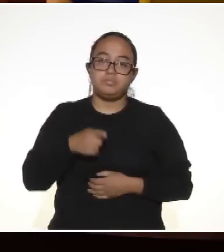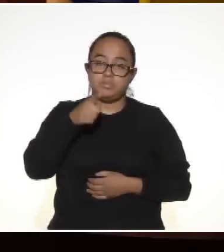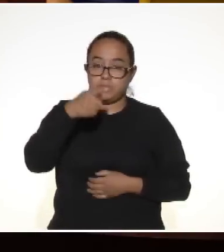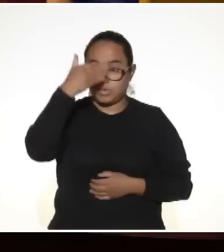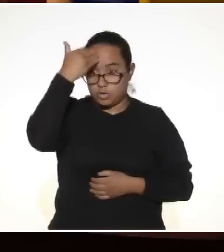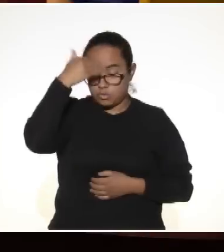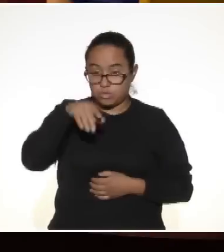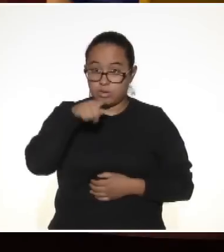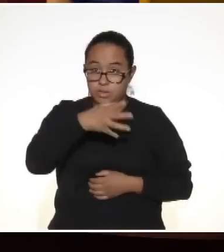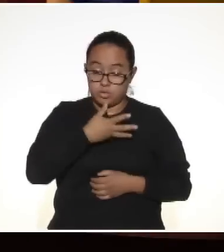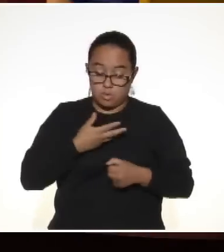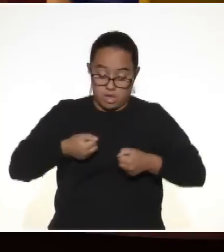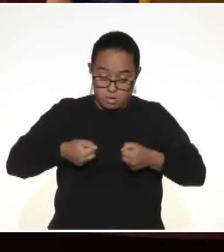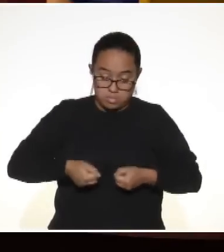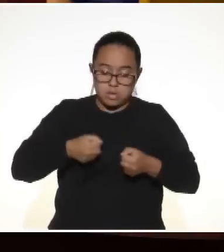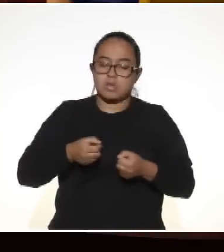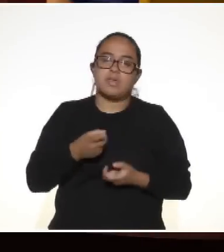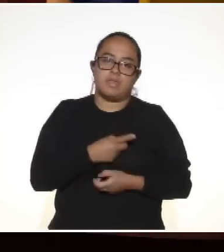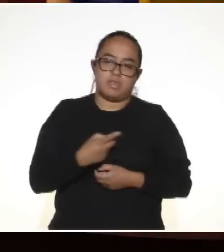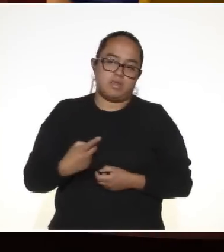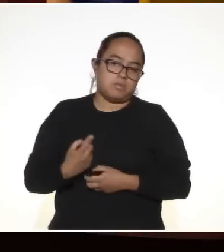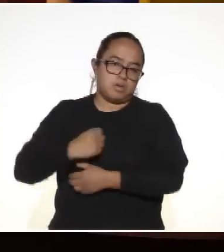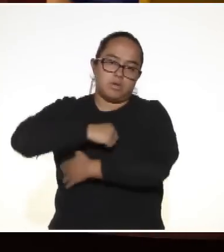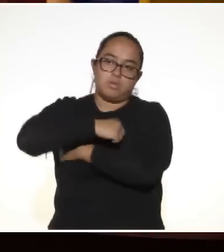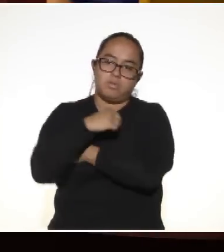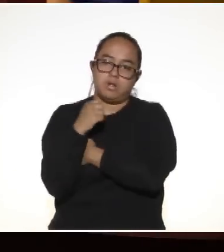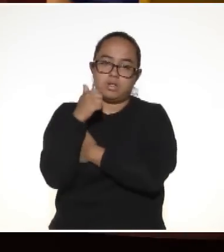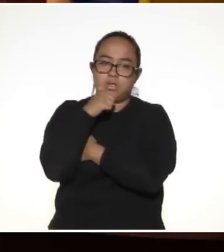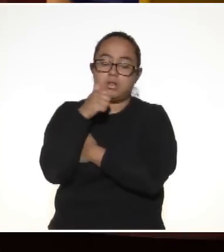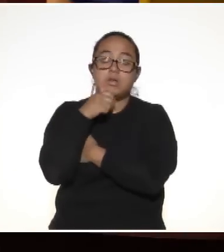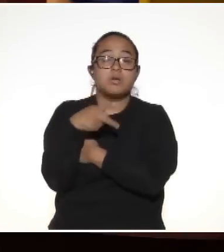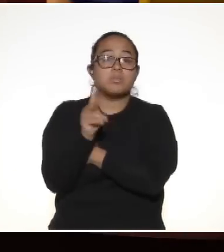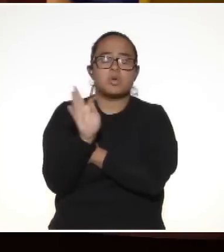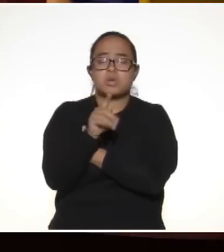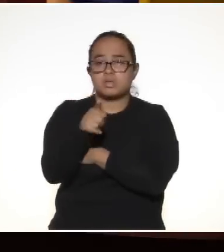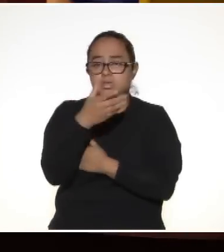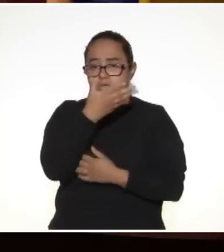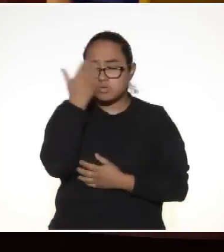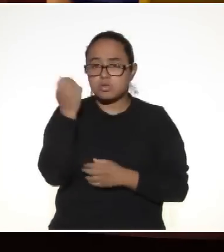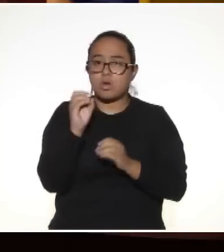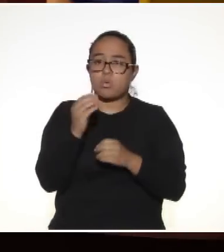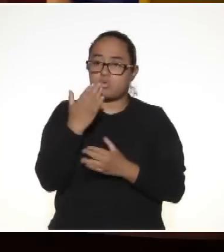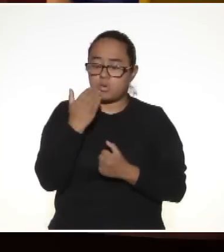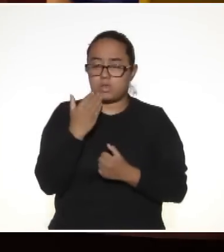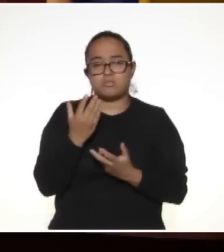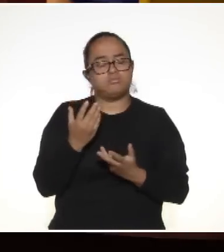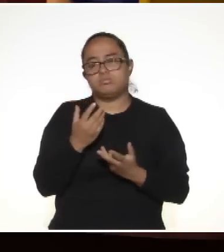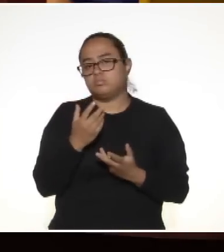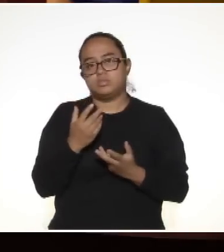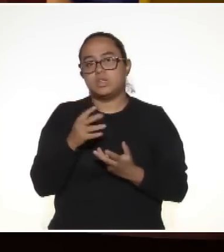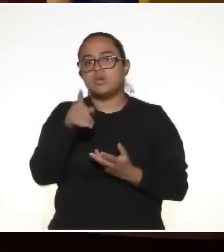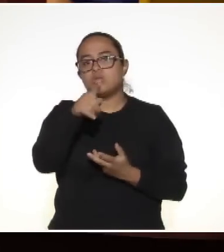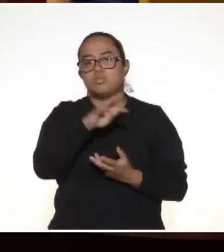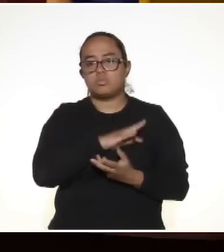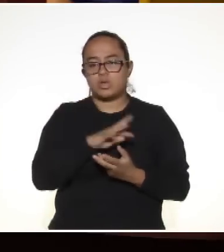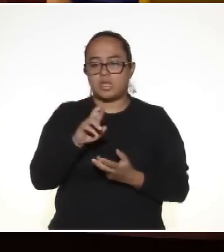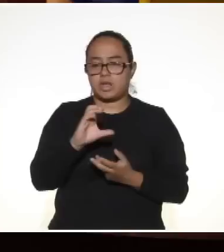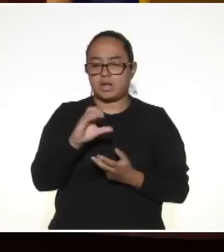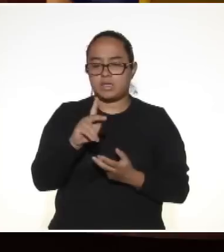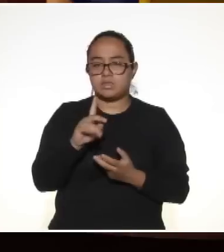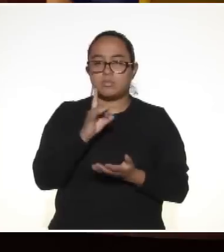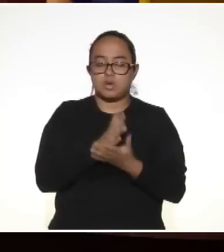usarlo, lo debemos de traer con nosotros. Okay. Pero si no, está bien descrito que podemos dar RCP de